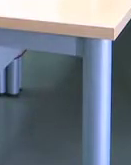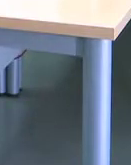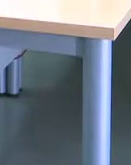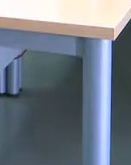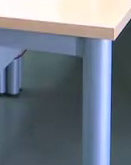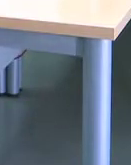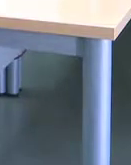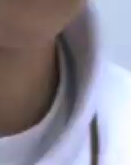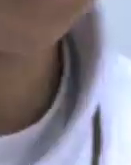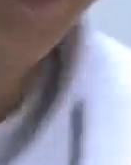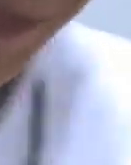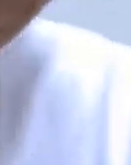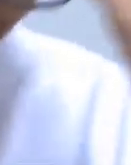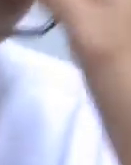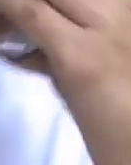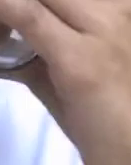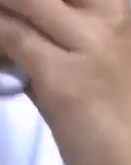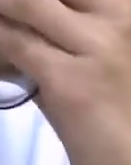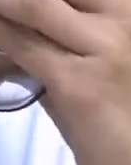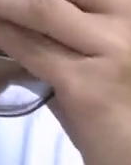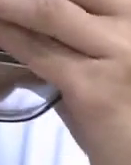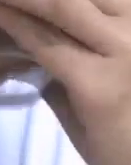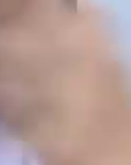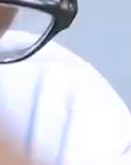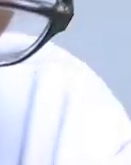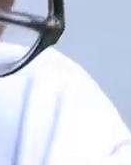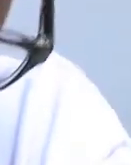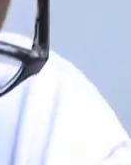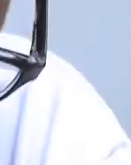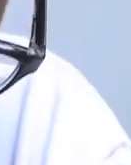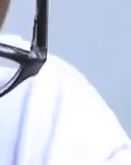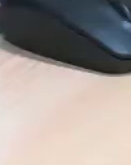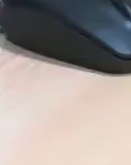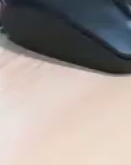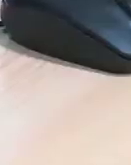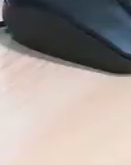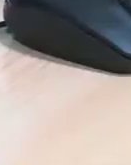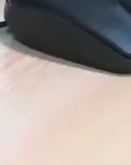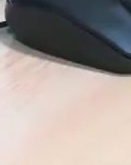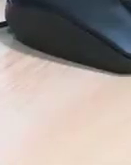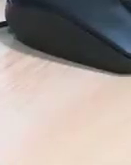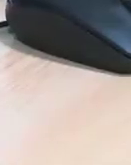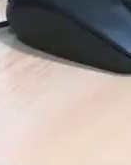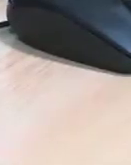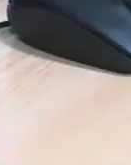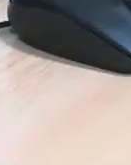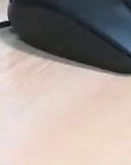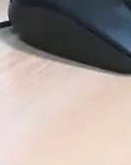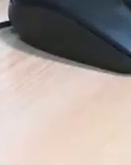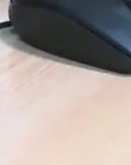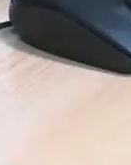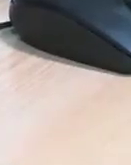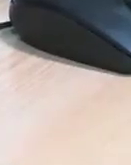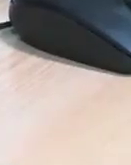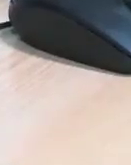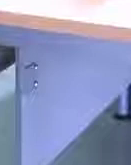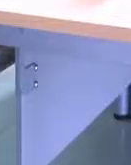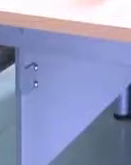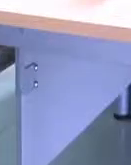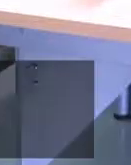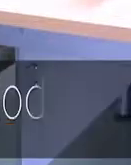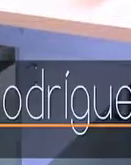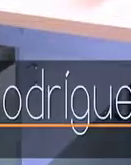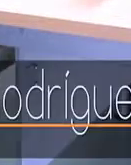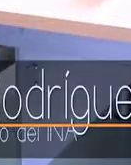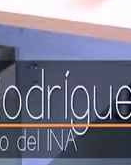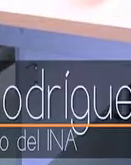experimentar todas las facetas del personaje para que a la hora de llegar a interpretarse en 3D conserve todos estos detalles y tenga más vida el personaje. Algo